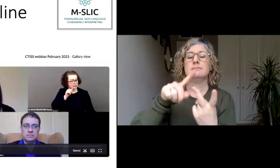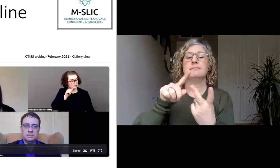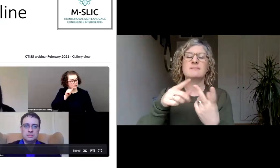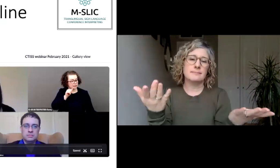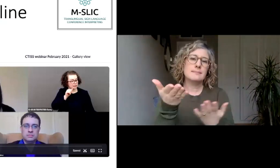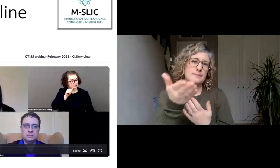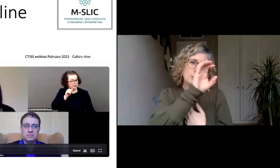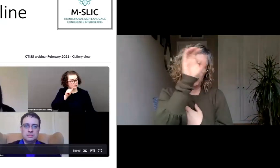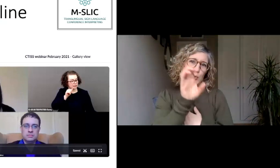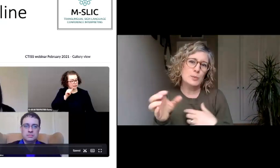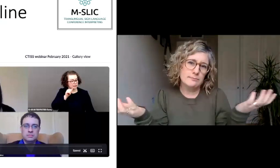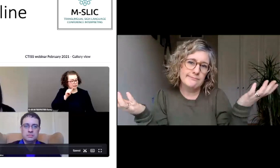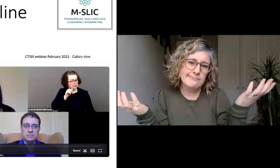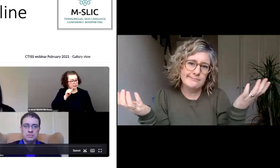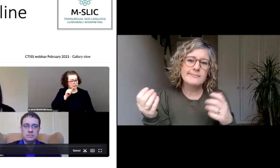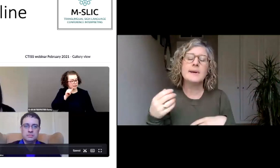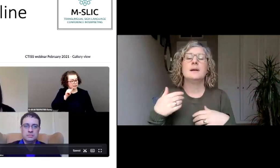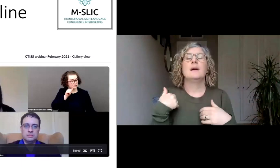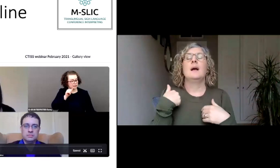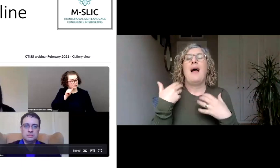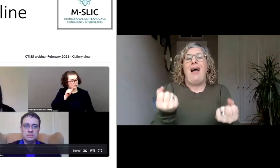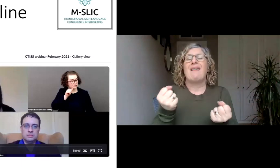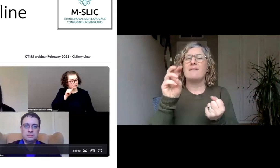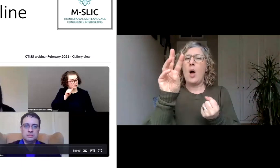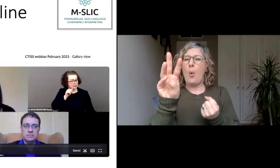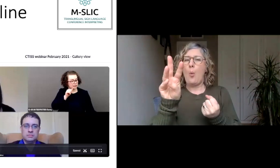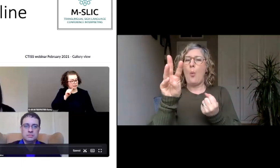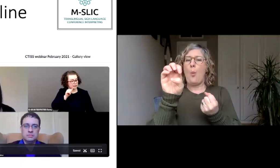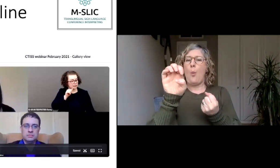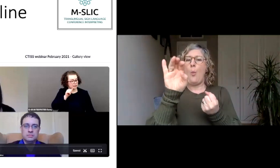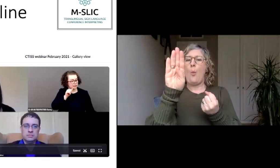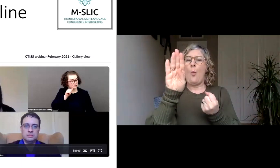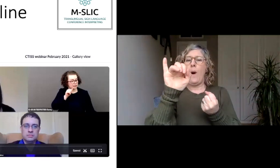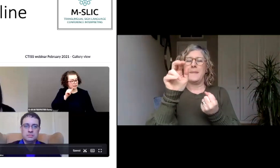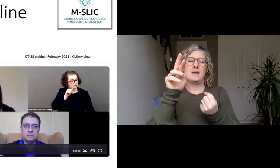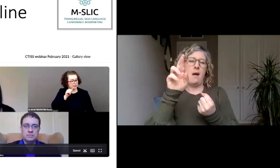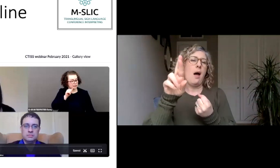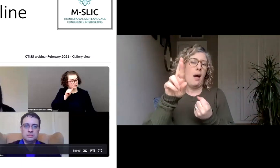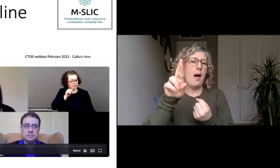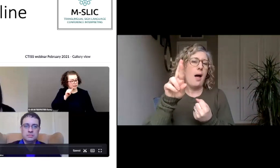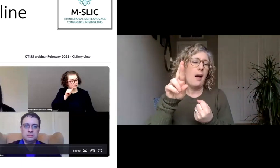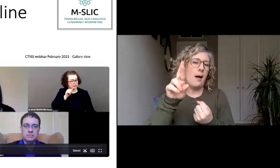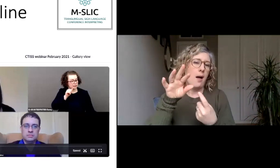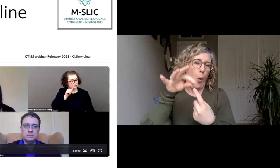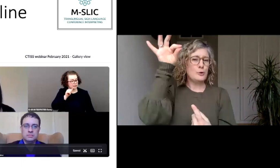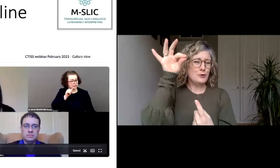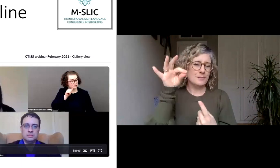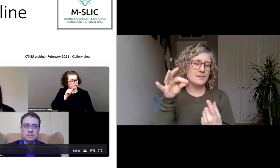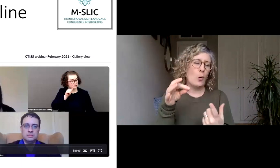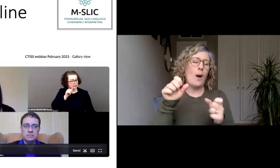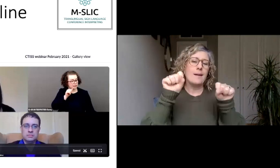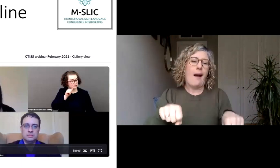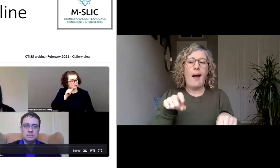recurso muy valioso para hacer el análisis del texto, para hacer exámenes. Y por